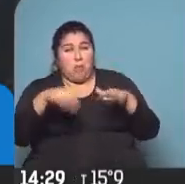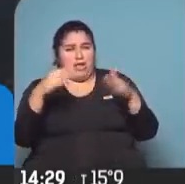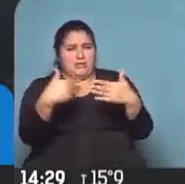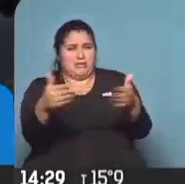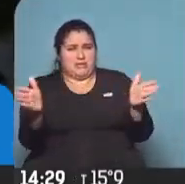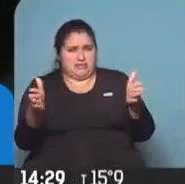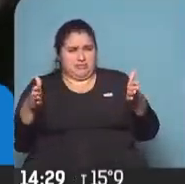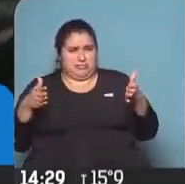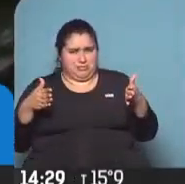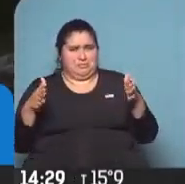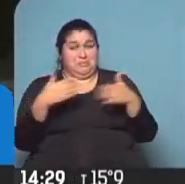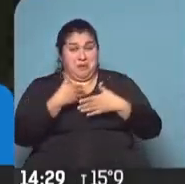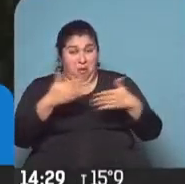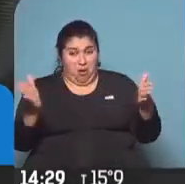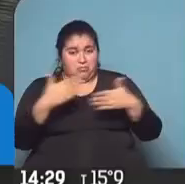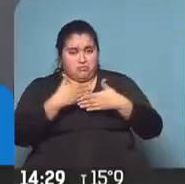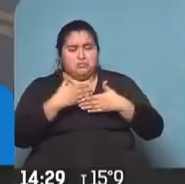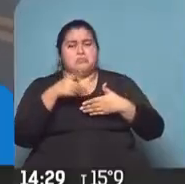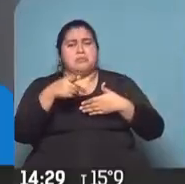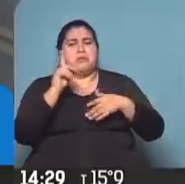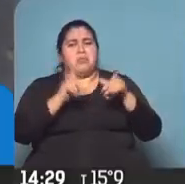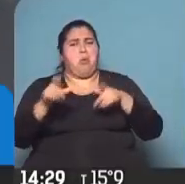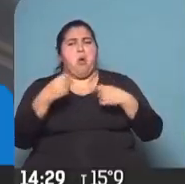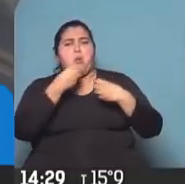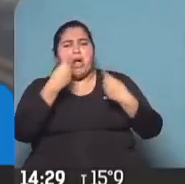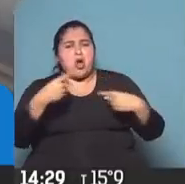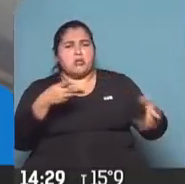como así también hablarse 2